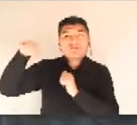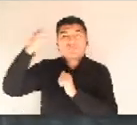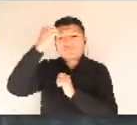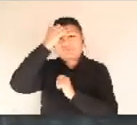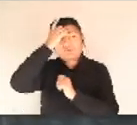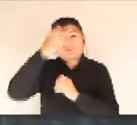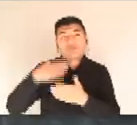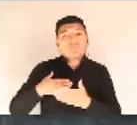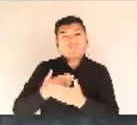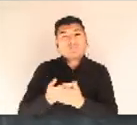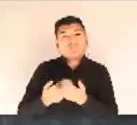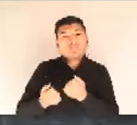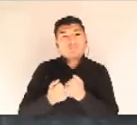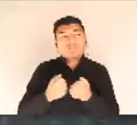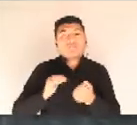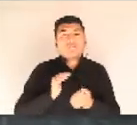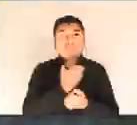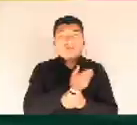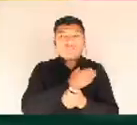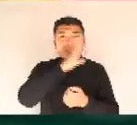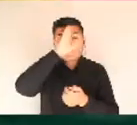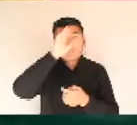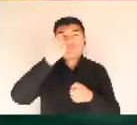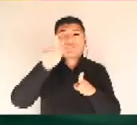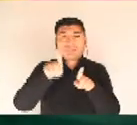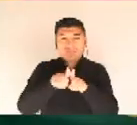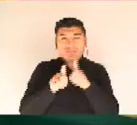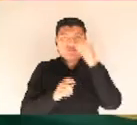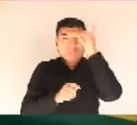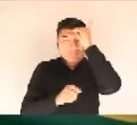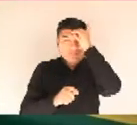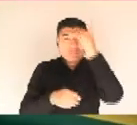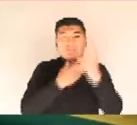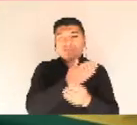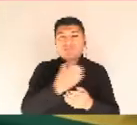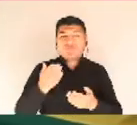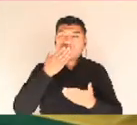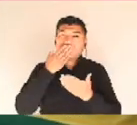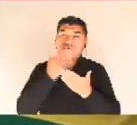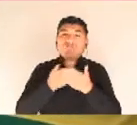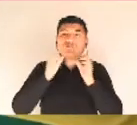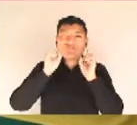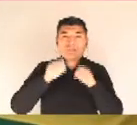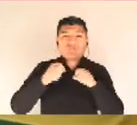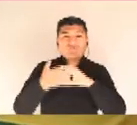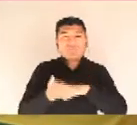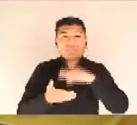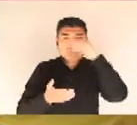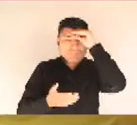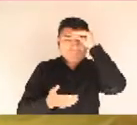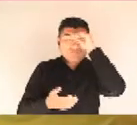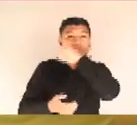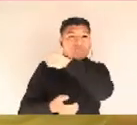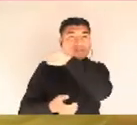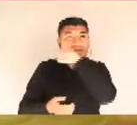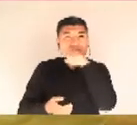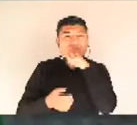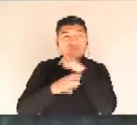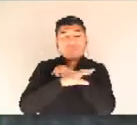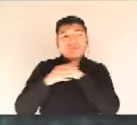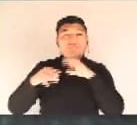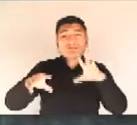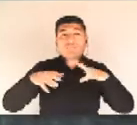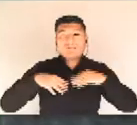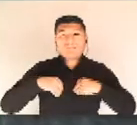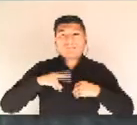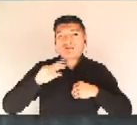generosidad de nuestros hermanos alemanes las cosas buenas que podemos aprender de ellos y recibir no